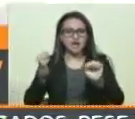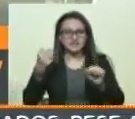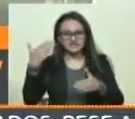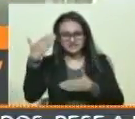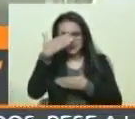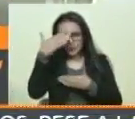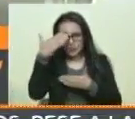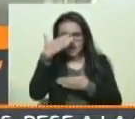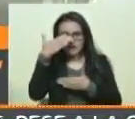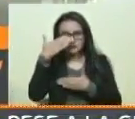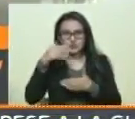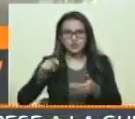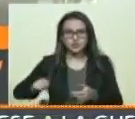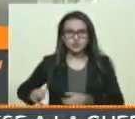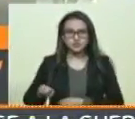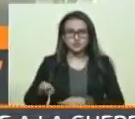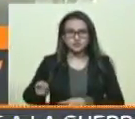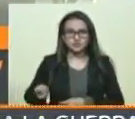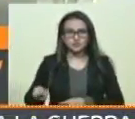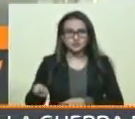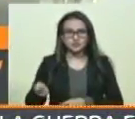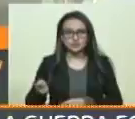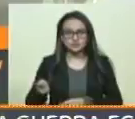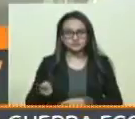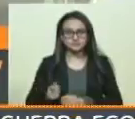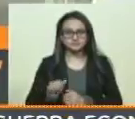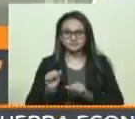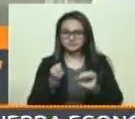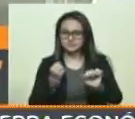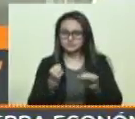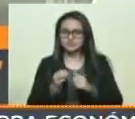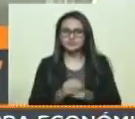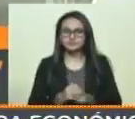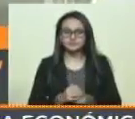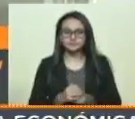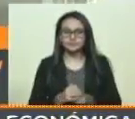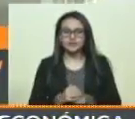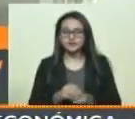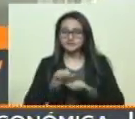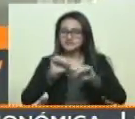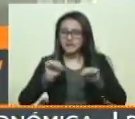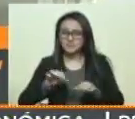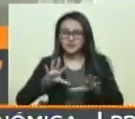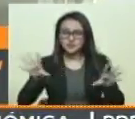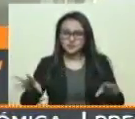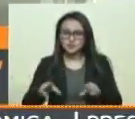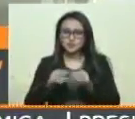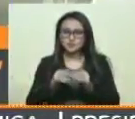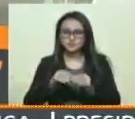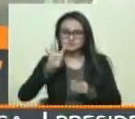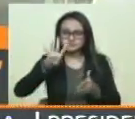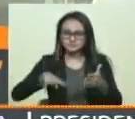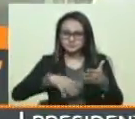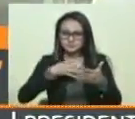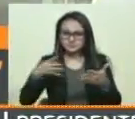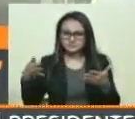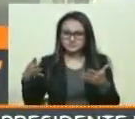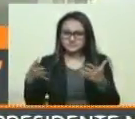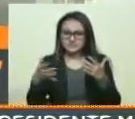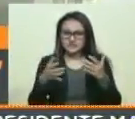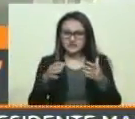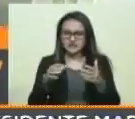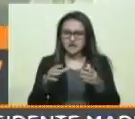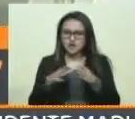secuestro. Tiene que ver con un sistema que funciona como una agenda detectivesca digital para que todos